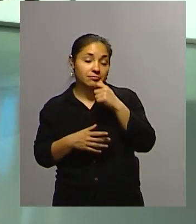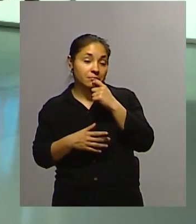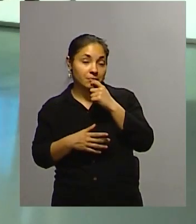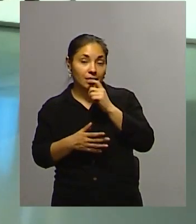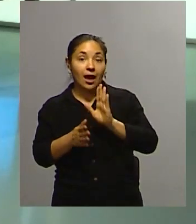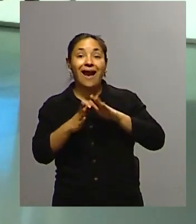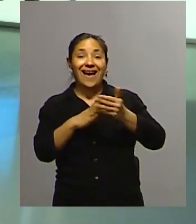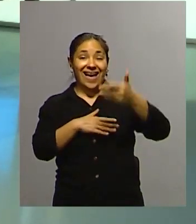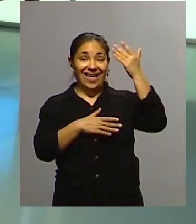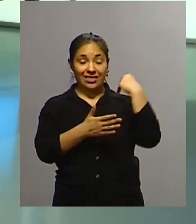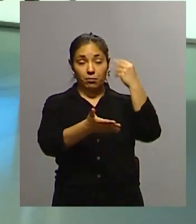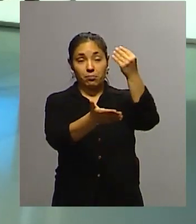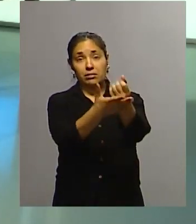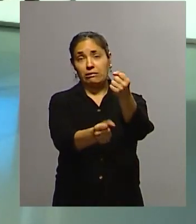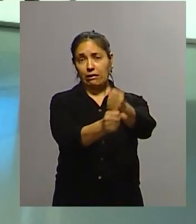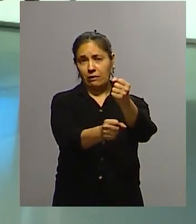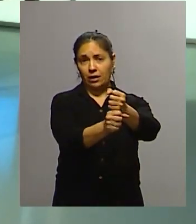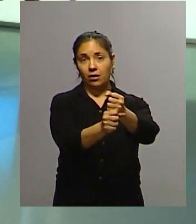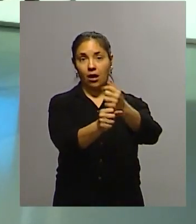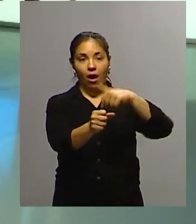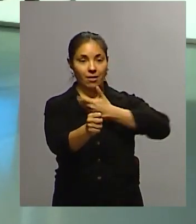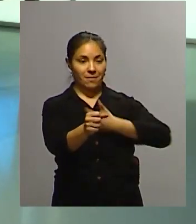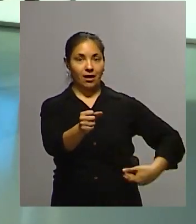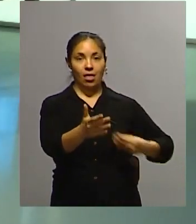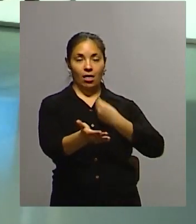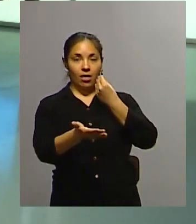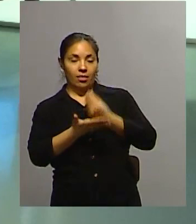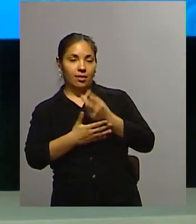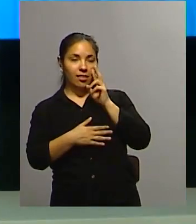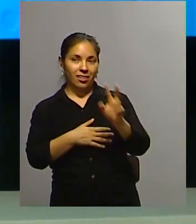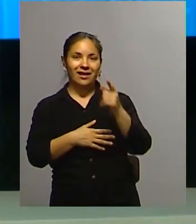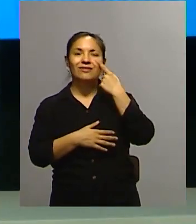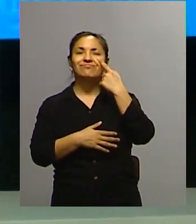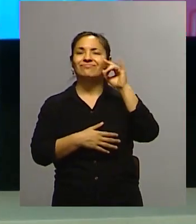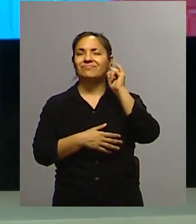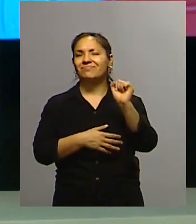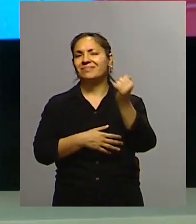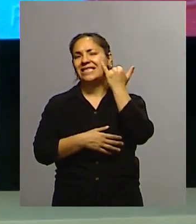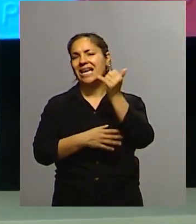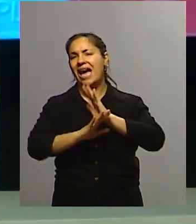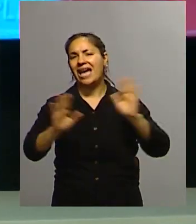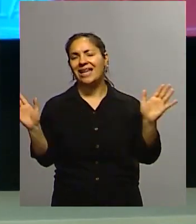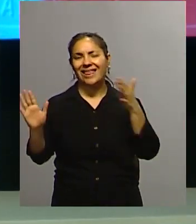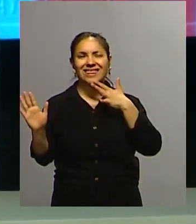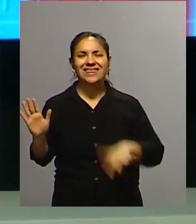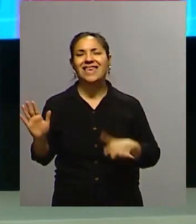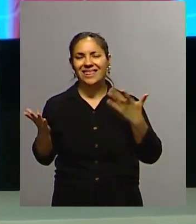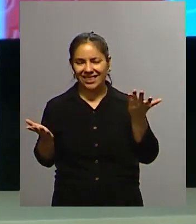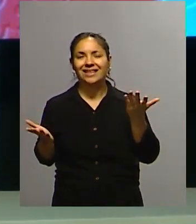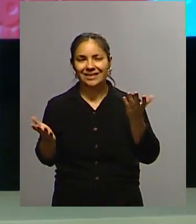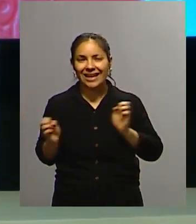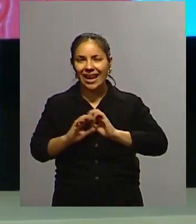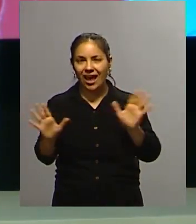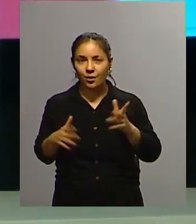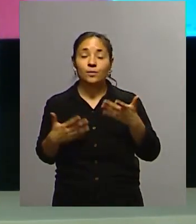el poder haber estado de los dos lados del mostrador te da una visión diferente y entendés las dos partes. Eso